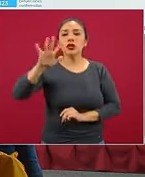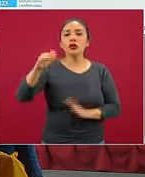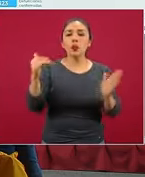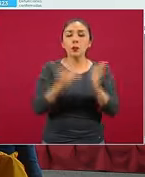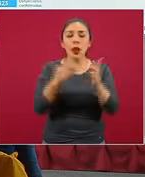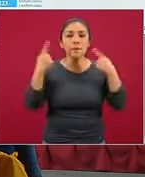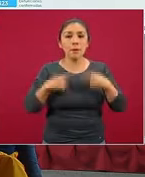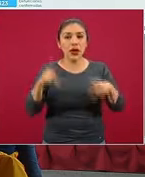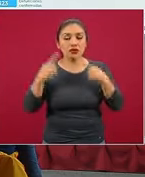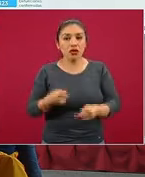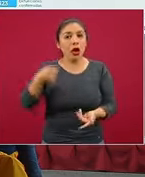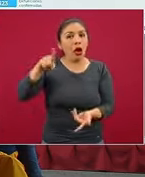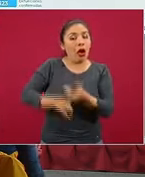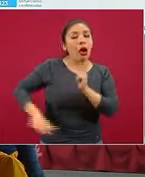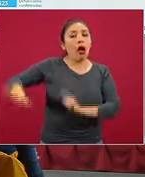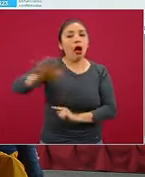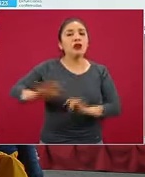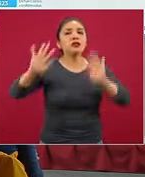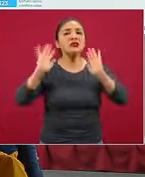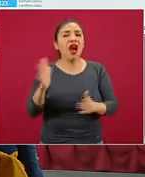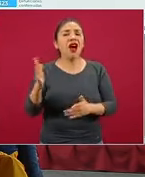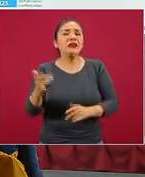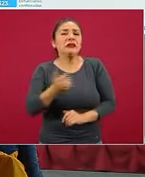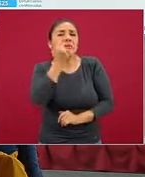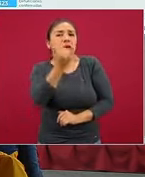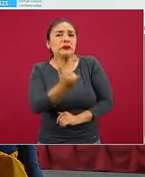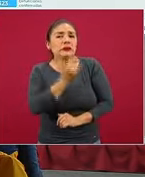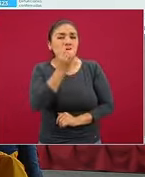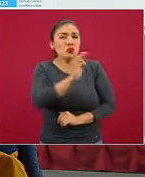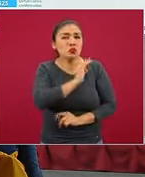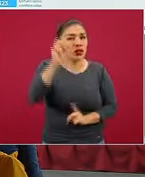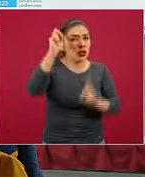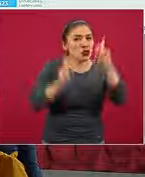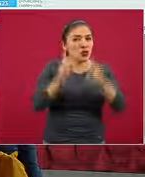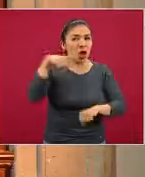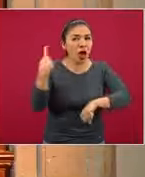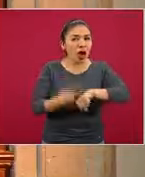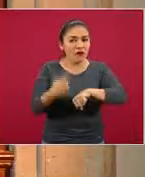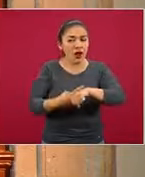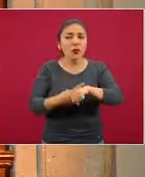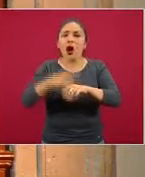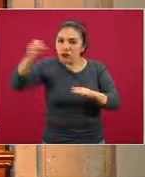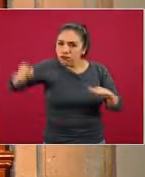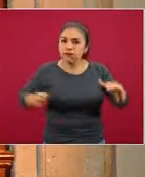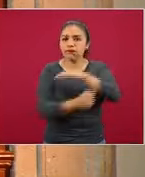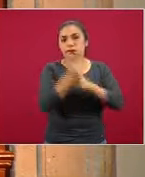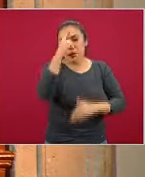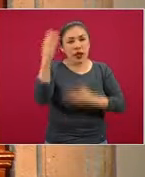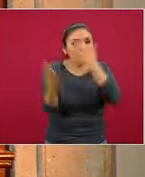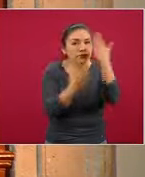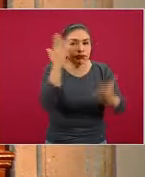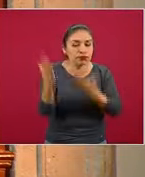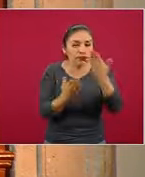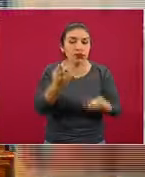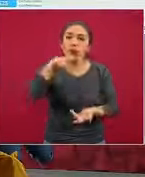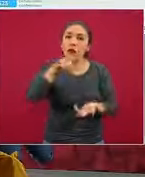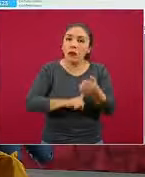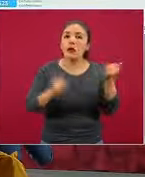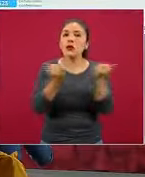2.485.000 son ya las personas que han sido clasificadas como casos sospechosos, ingresadas a protocolo de estudio y a la vez